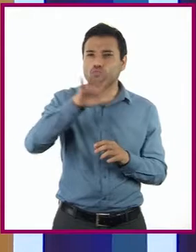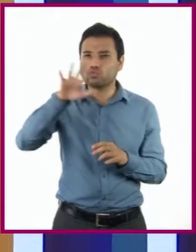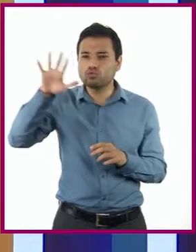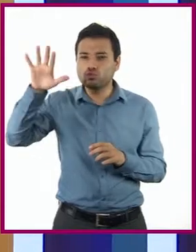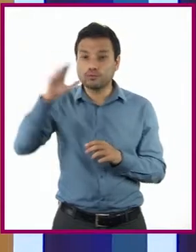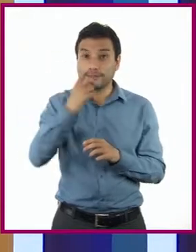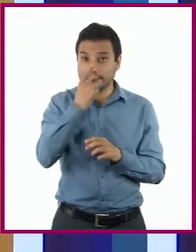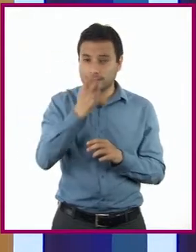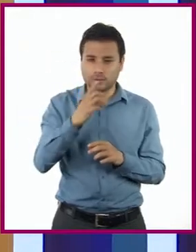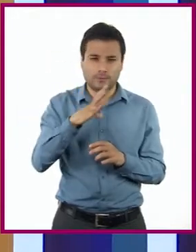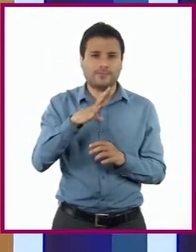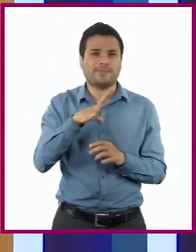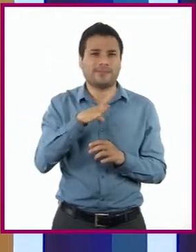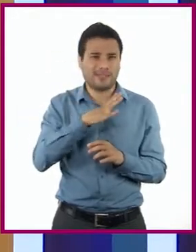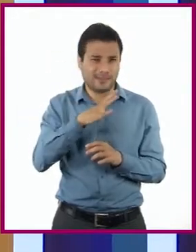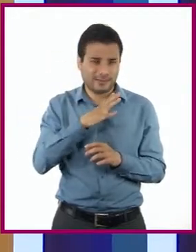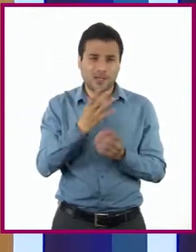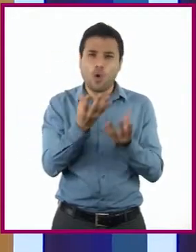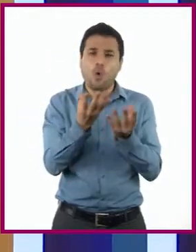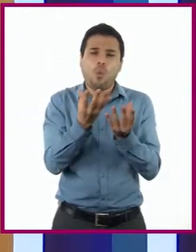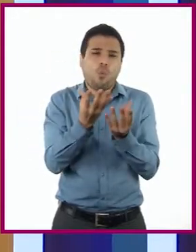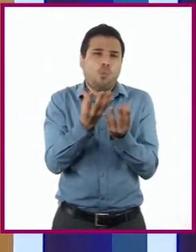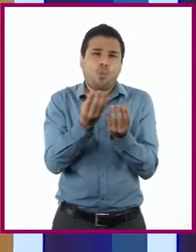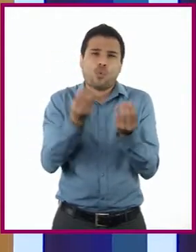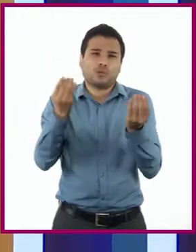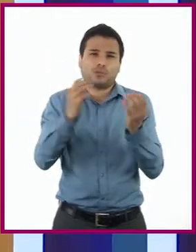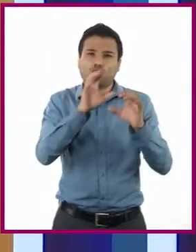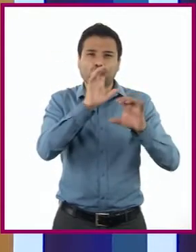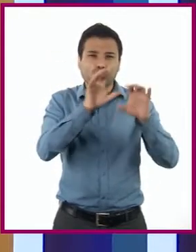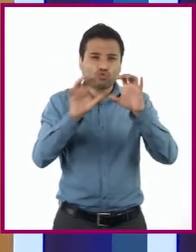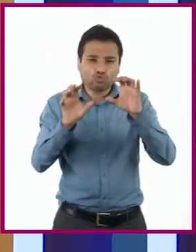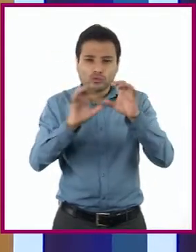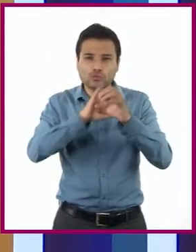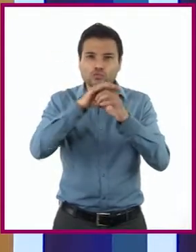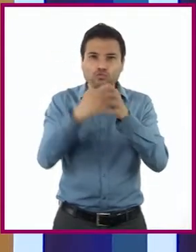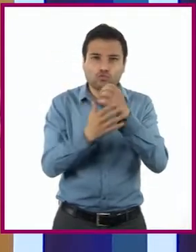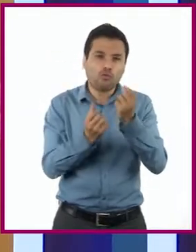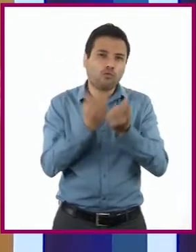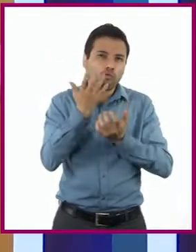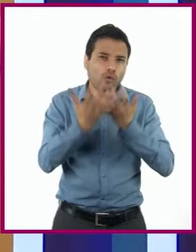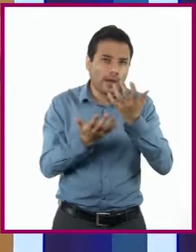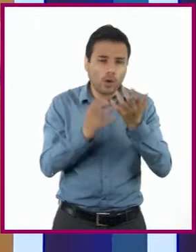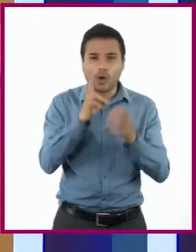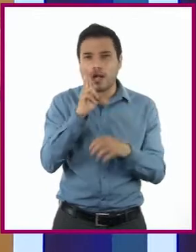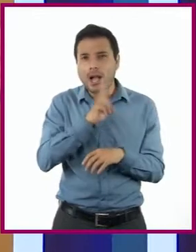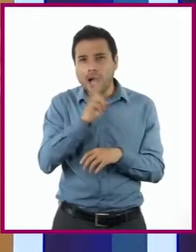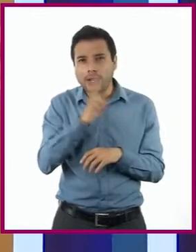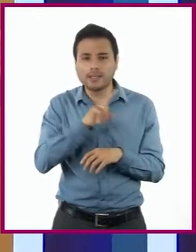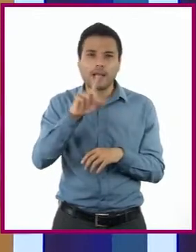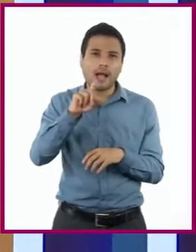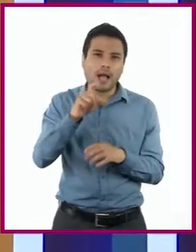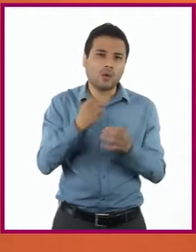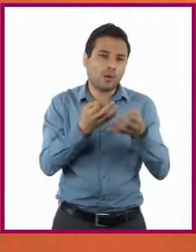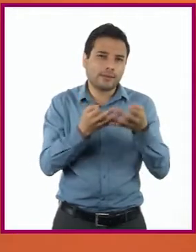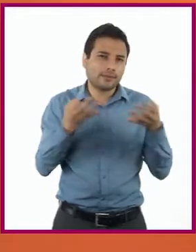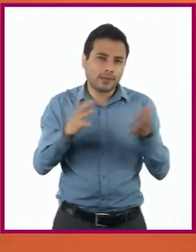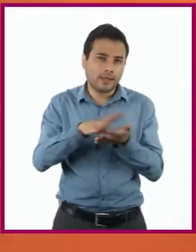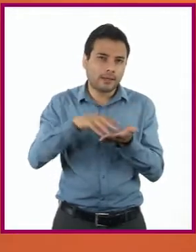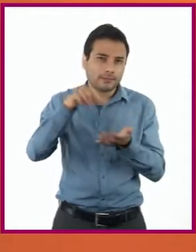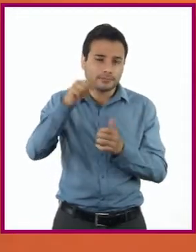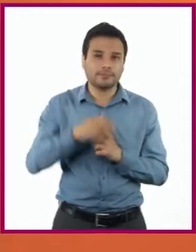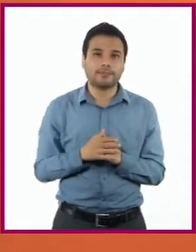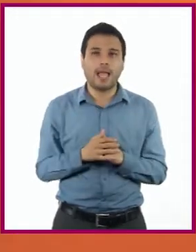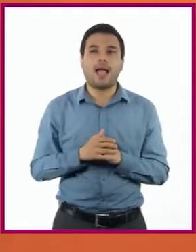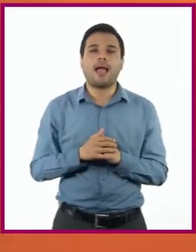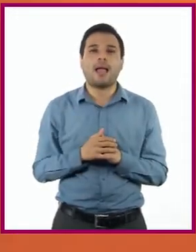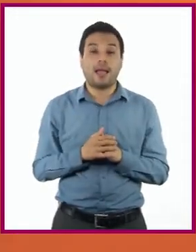que estaba constituido de esferas de diferente material como fuego, aire, agua y tierra. Ese